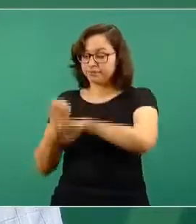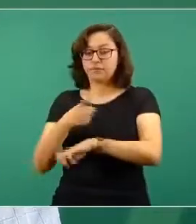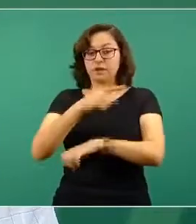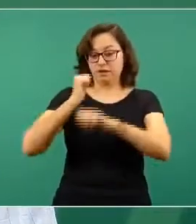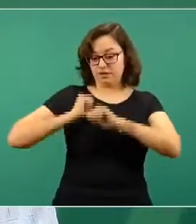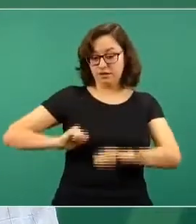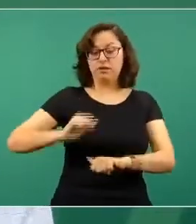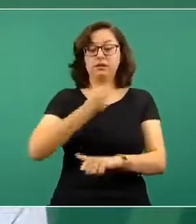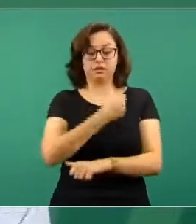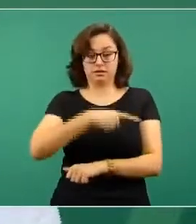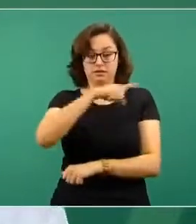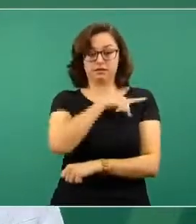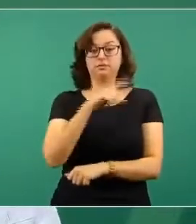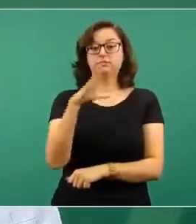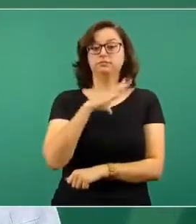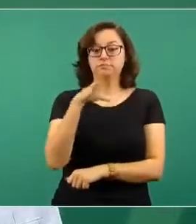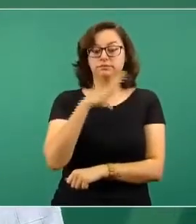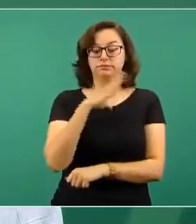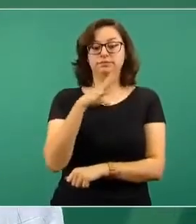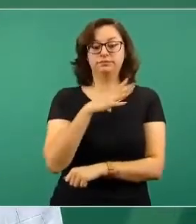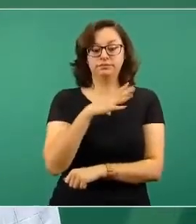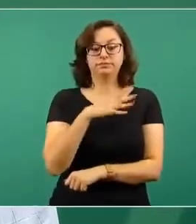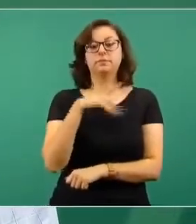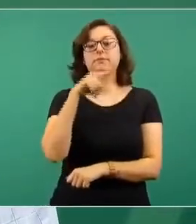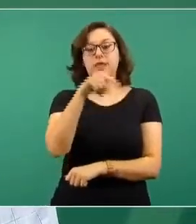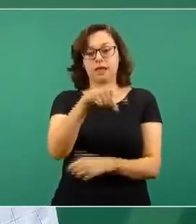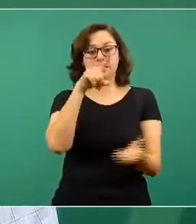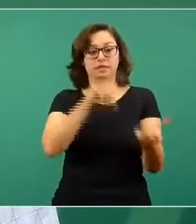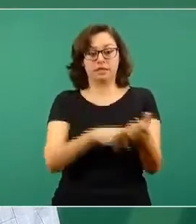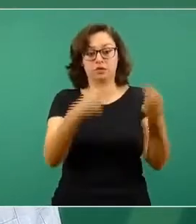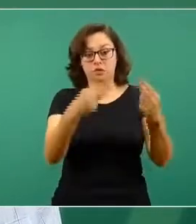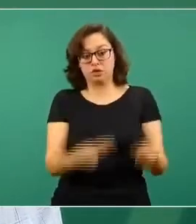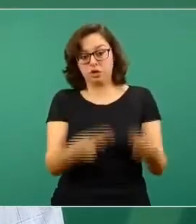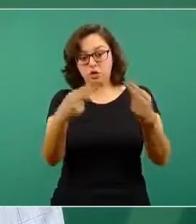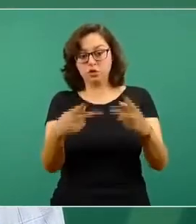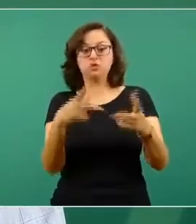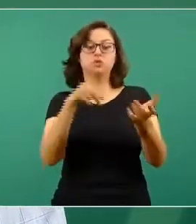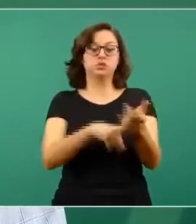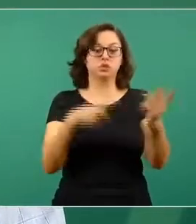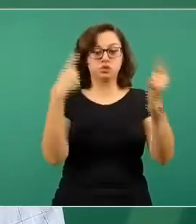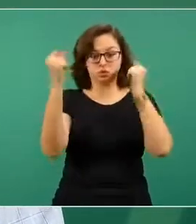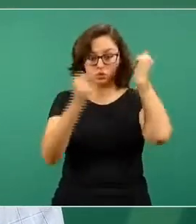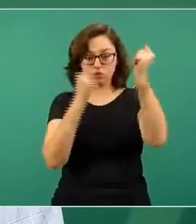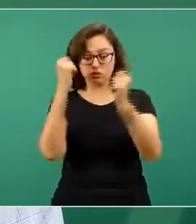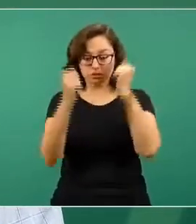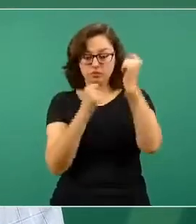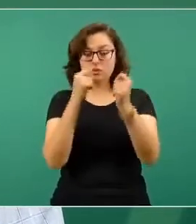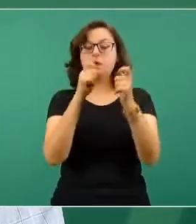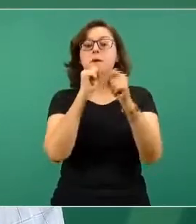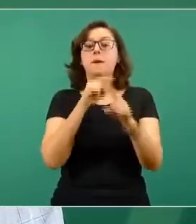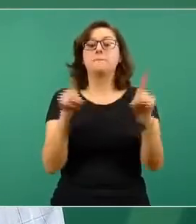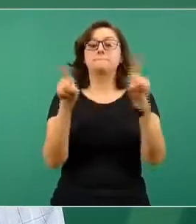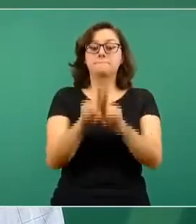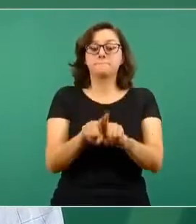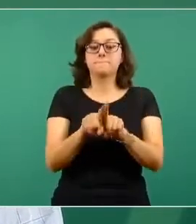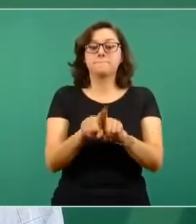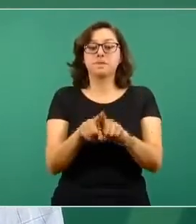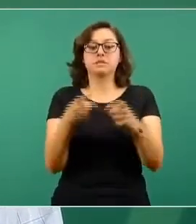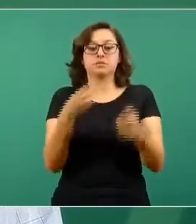las que en coordinación con estos mismos sectores en la localidad, pero muy importante también una coordinación que debe de haber con